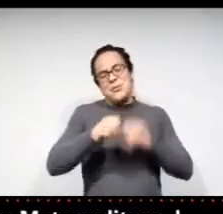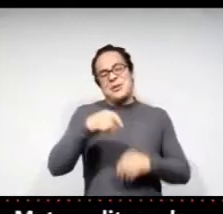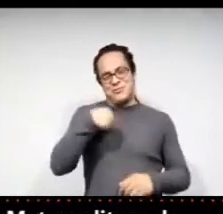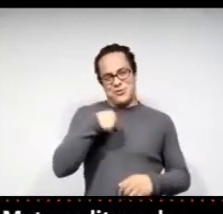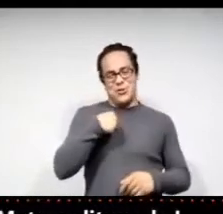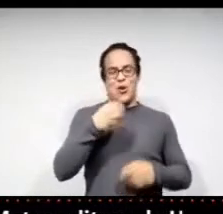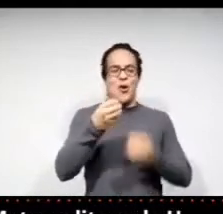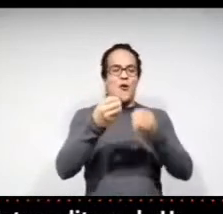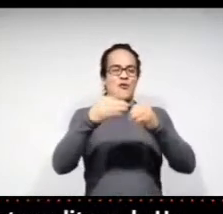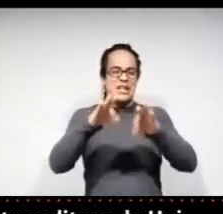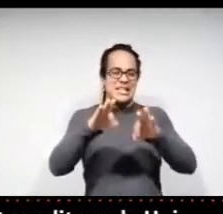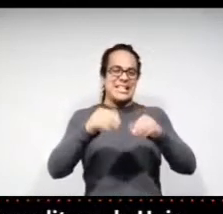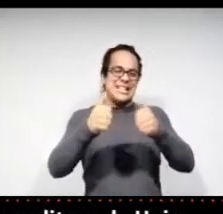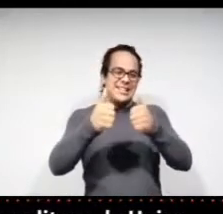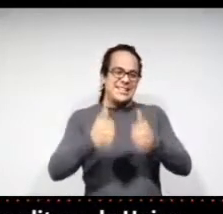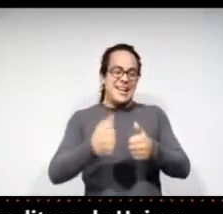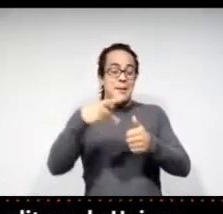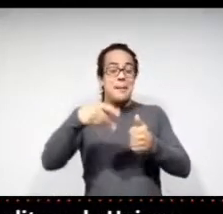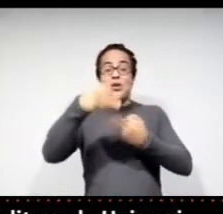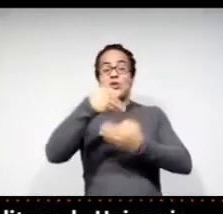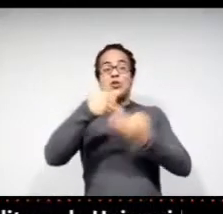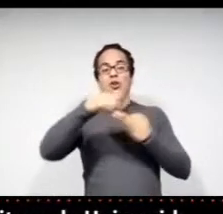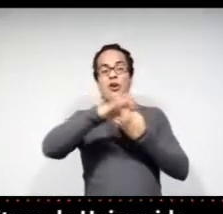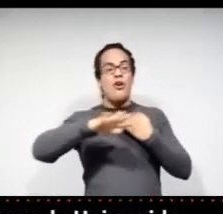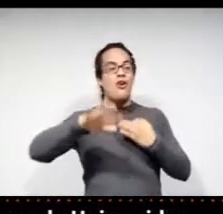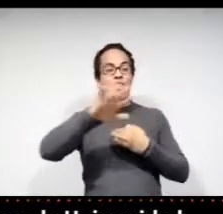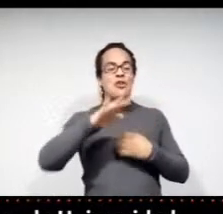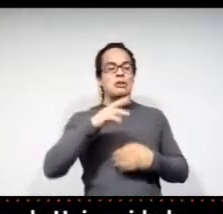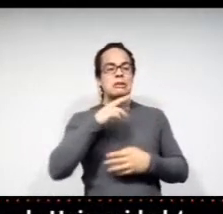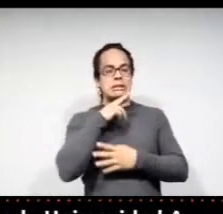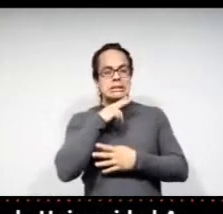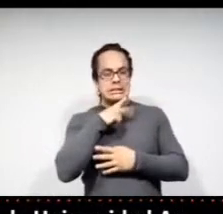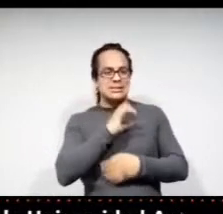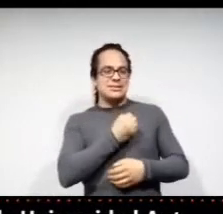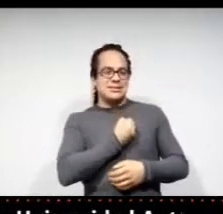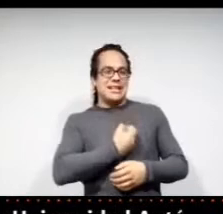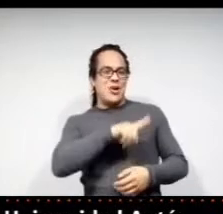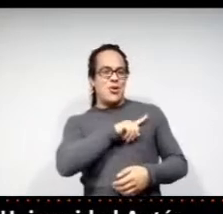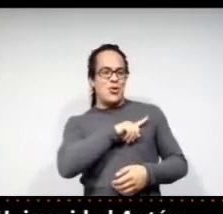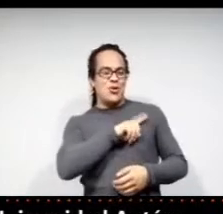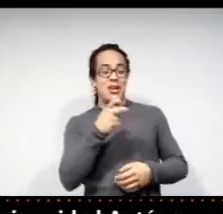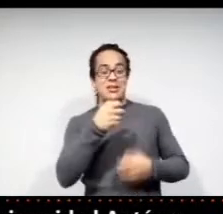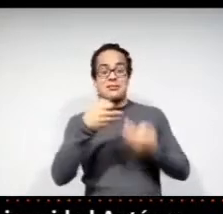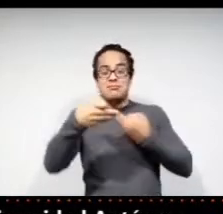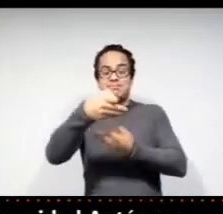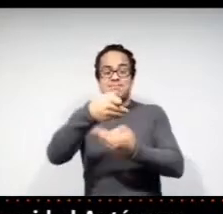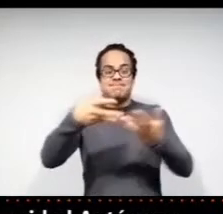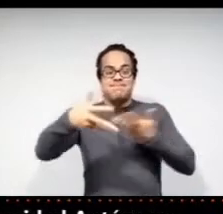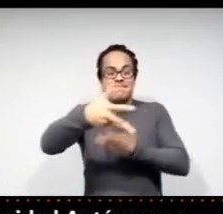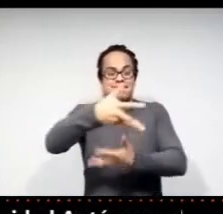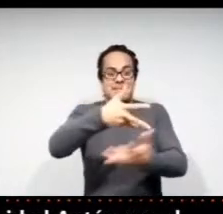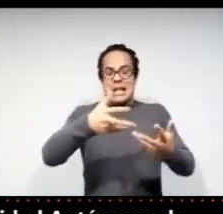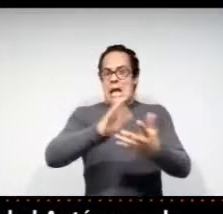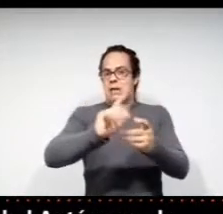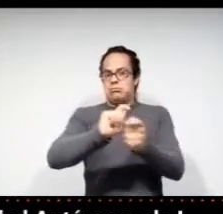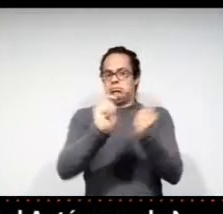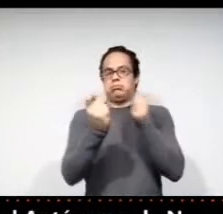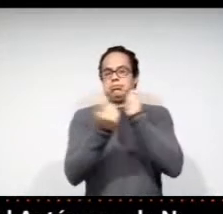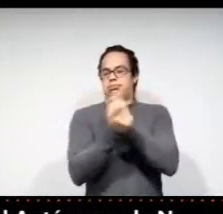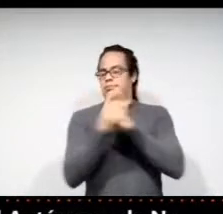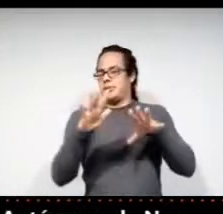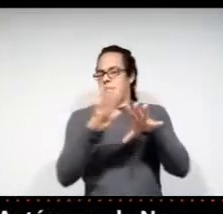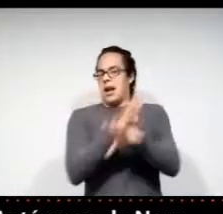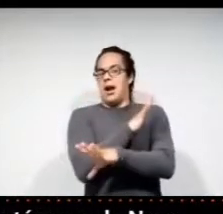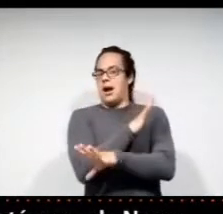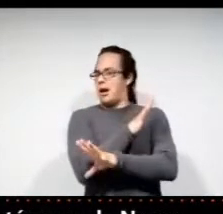estamos muy preocupados por la salud. La interacción que tenemos social se ha transformado de una manera dramática. Y ahora